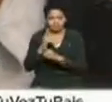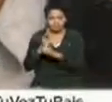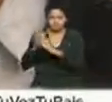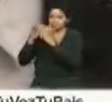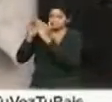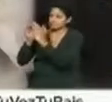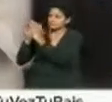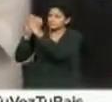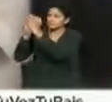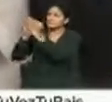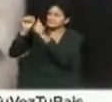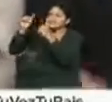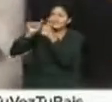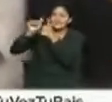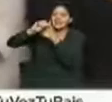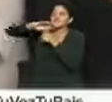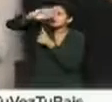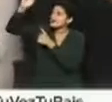de una cubierta